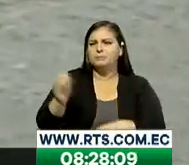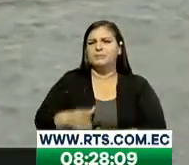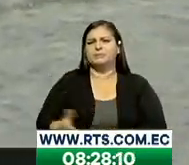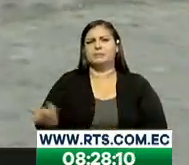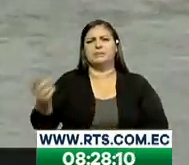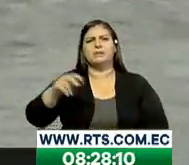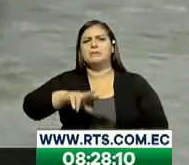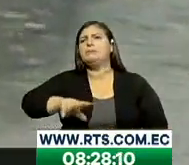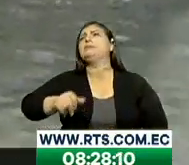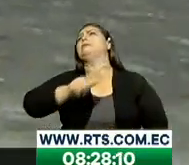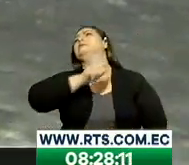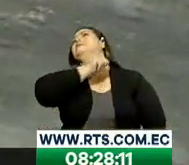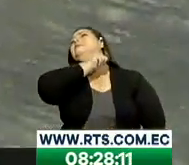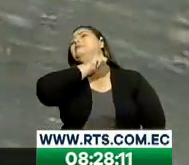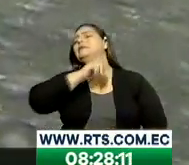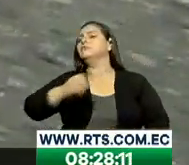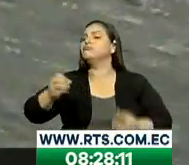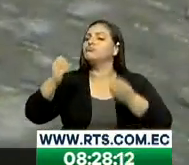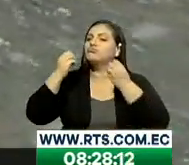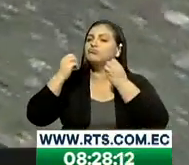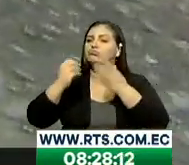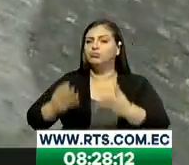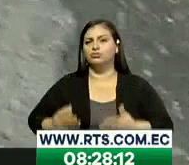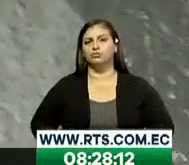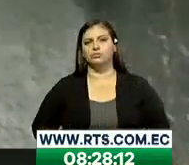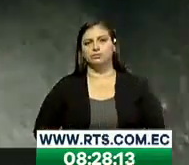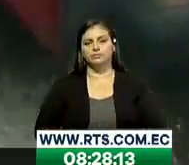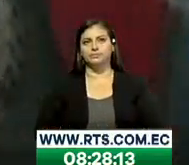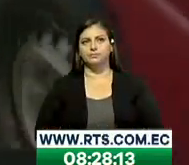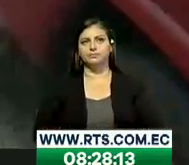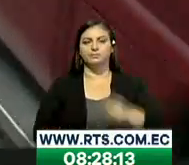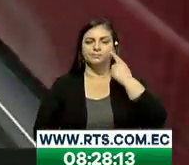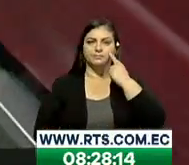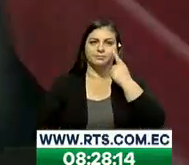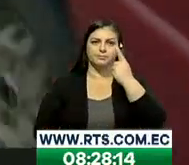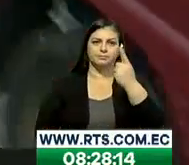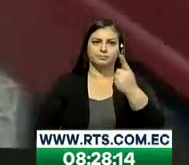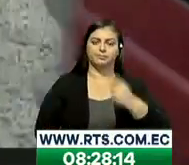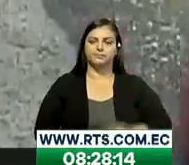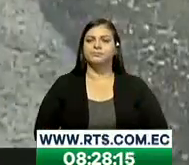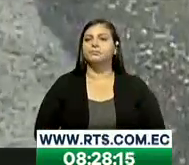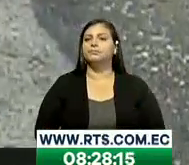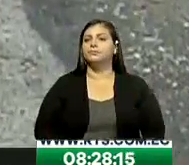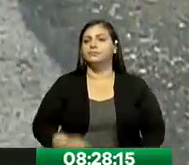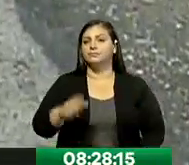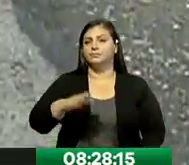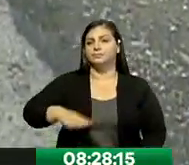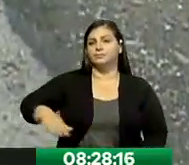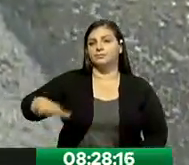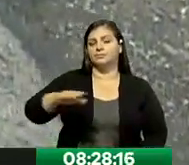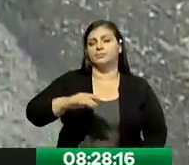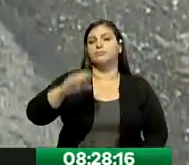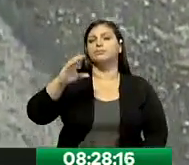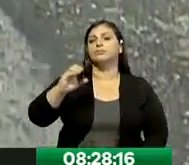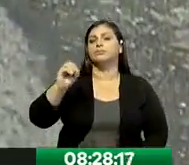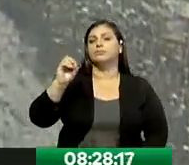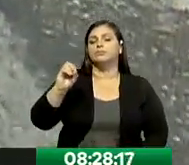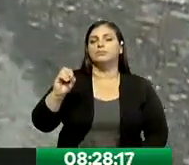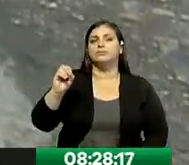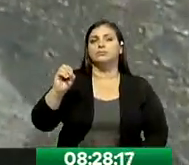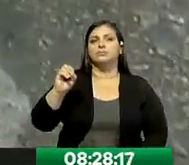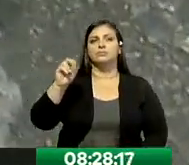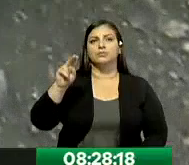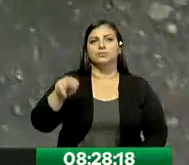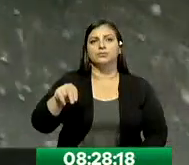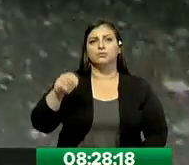más en consideración. Aquí estamos junto a la cooperativa Juan Montalvo. Bueno, y más adelante vamos a conversar con los conductores,